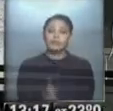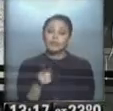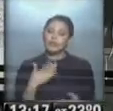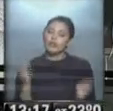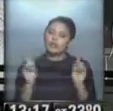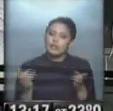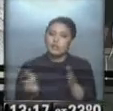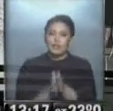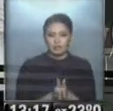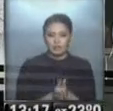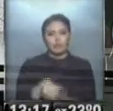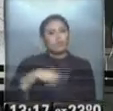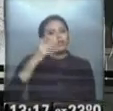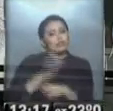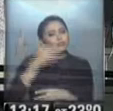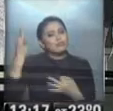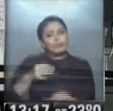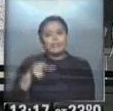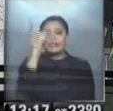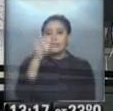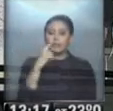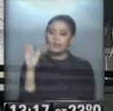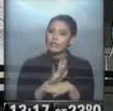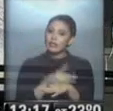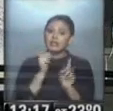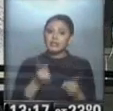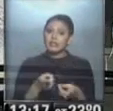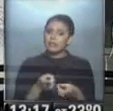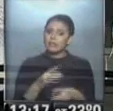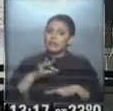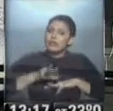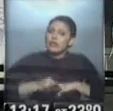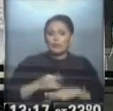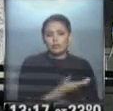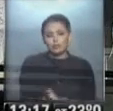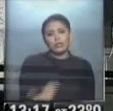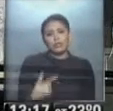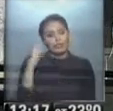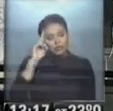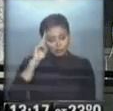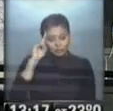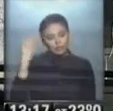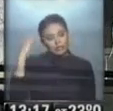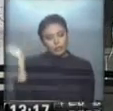sumamos, claro, sí, ¿no? Al recuerdo. Otro gran actor. Sí, a este gran actor que además tenía un importantísimo compromiso social, así que nuestro respeto y nuestro saludo a la familia.